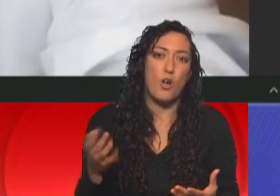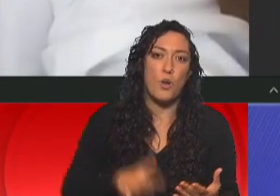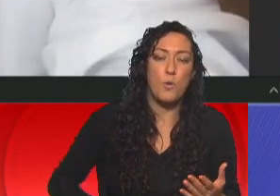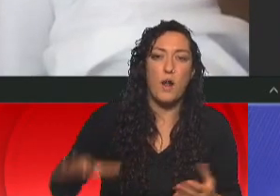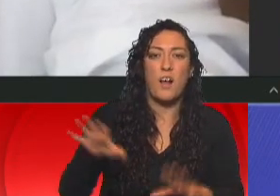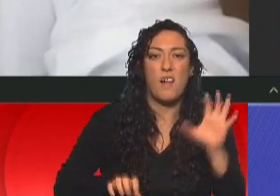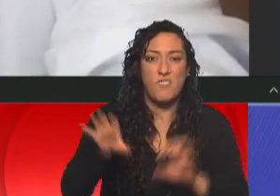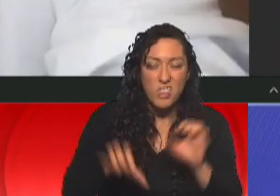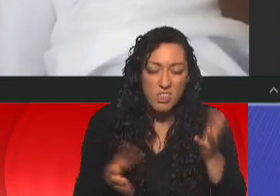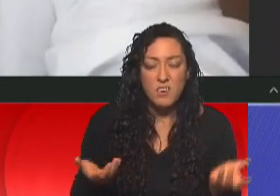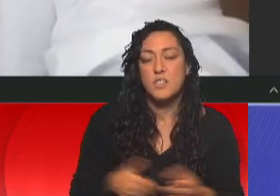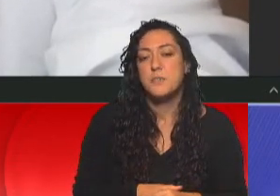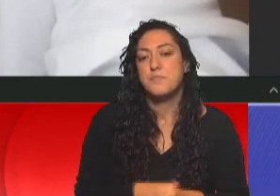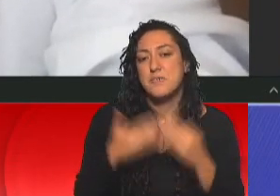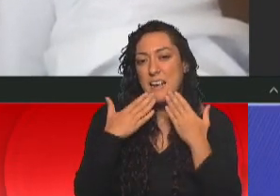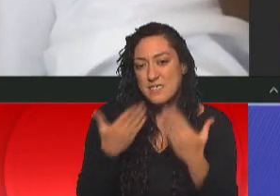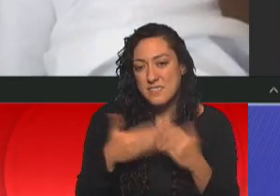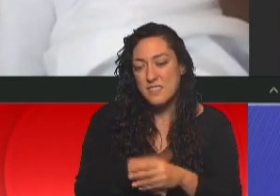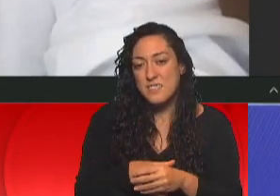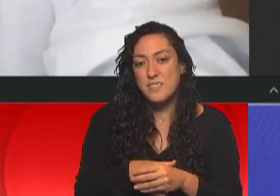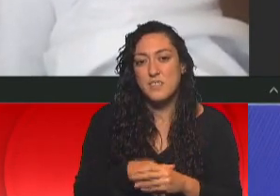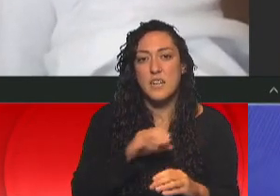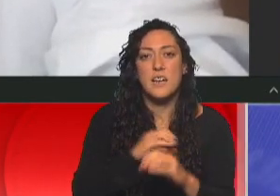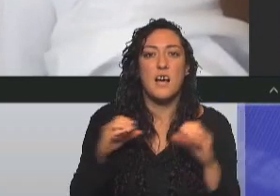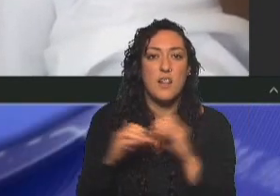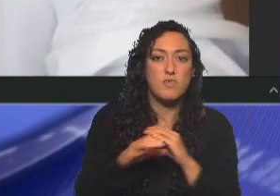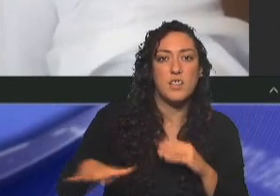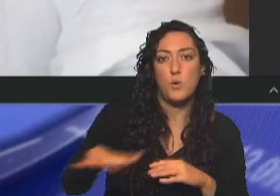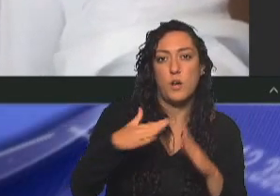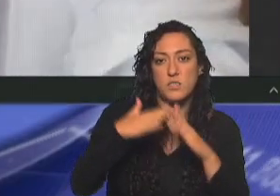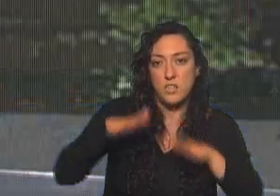Doctor Lo Nigro, gracias como siempre, muy amable. Un placer, gracias a usted. Igualmente.